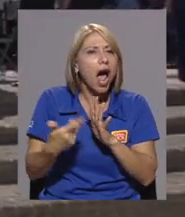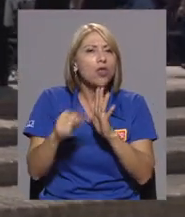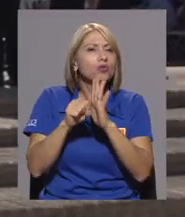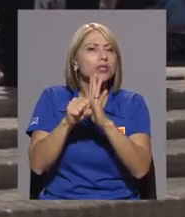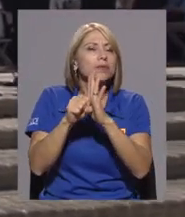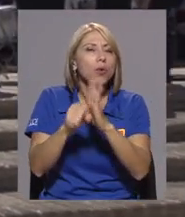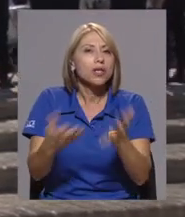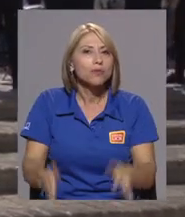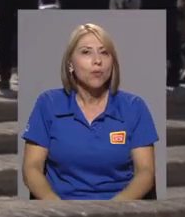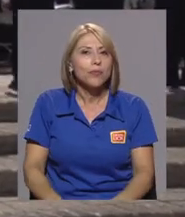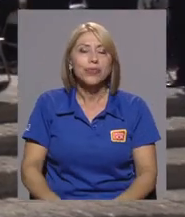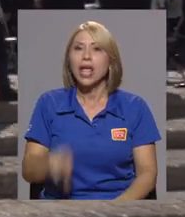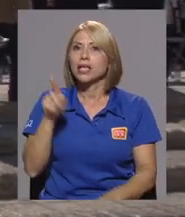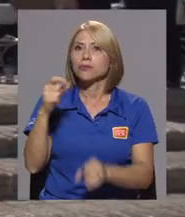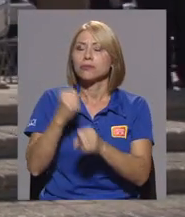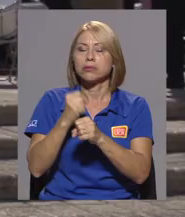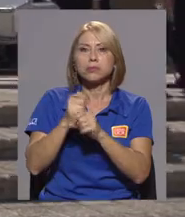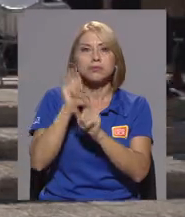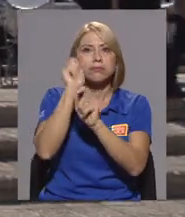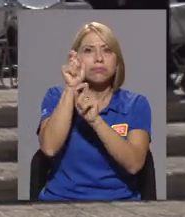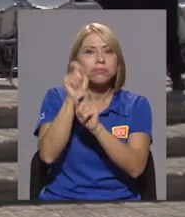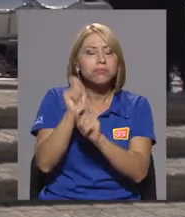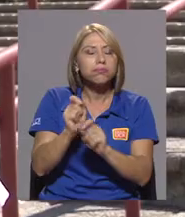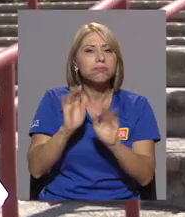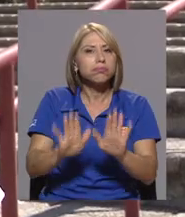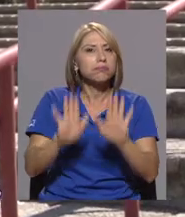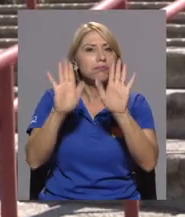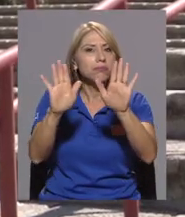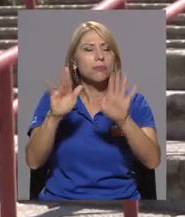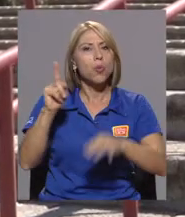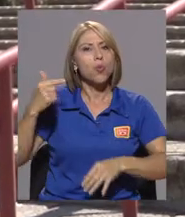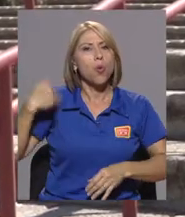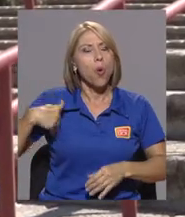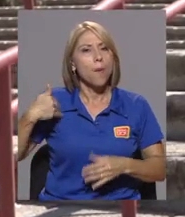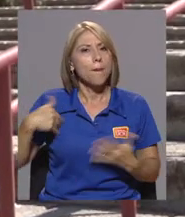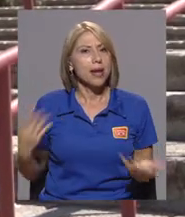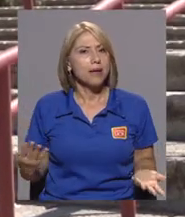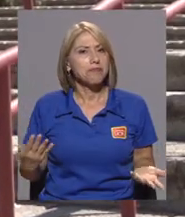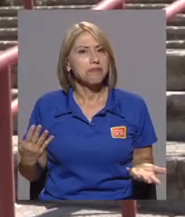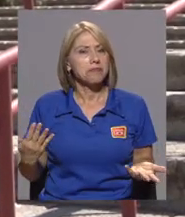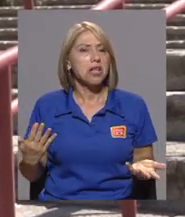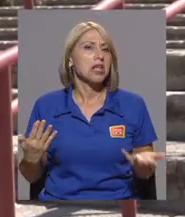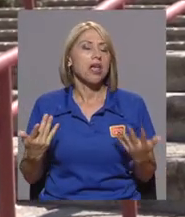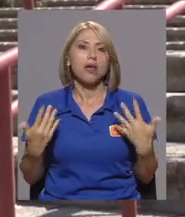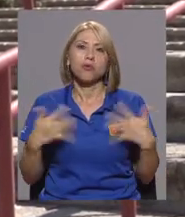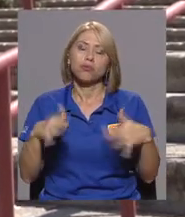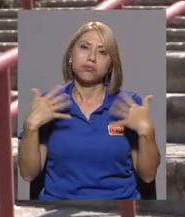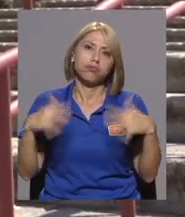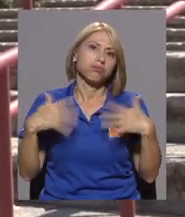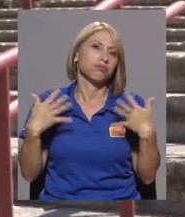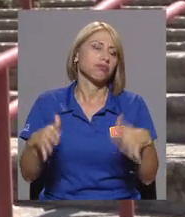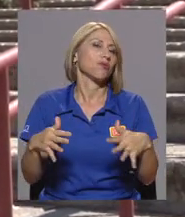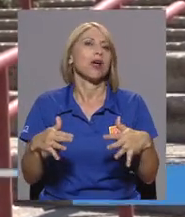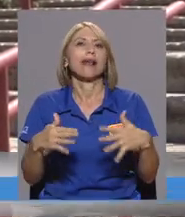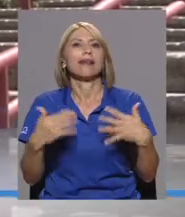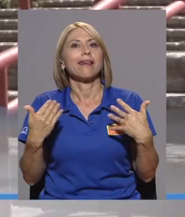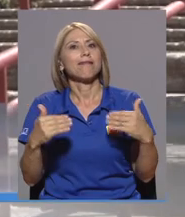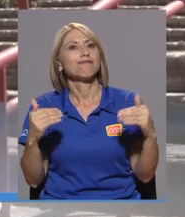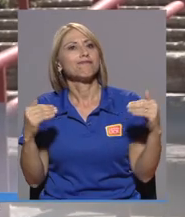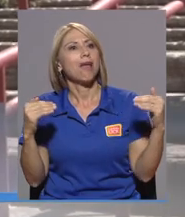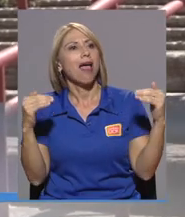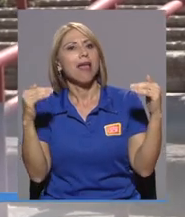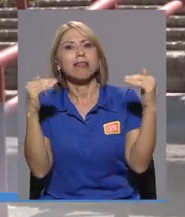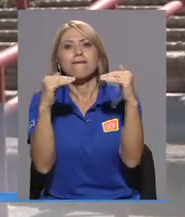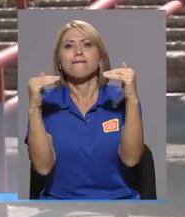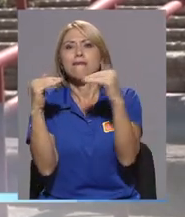el simbolismo. Me parece una obra maravillosa, es un hombre, bueno, fuera de los estándares de la